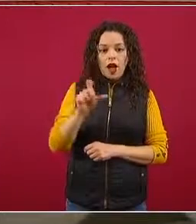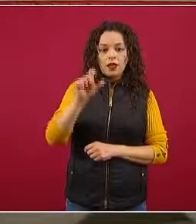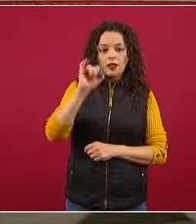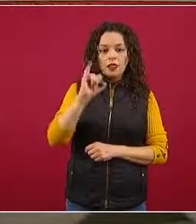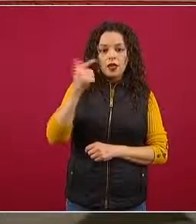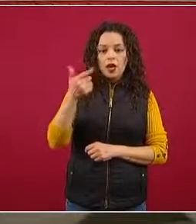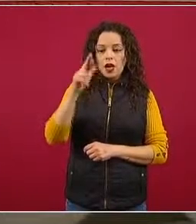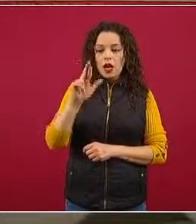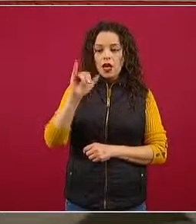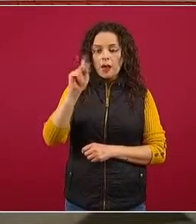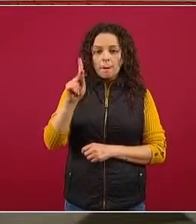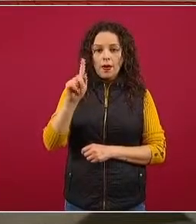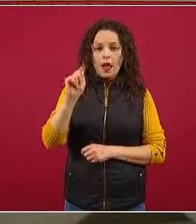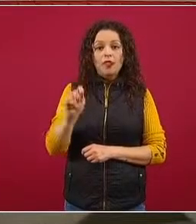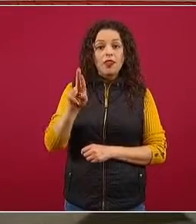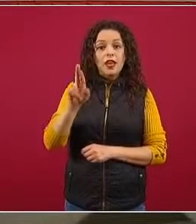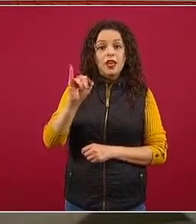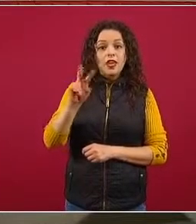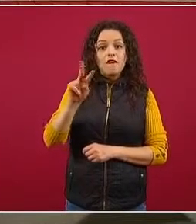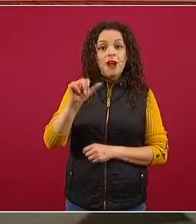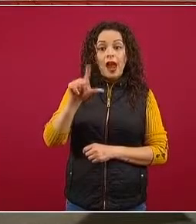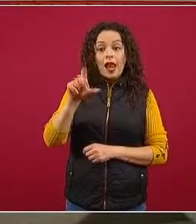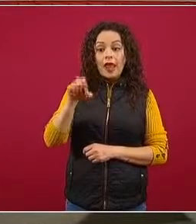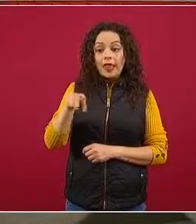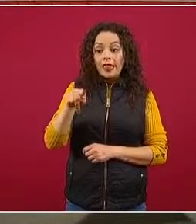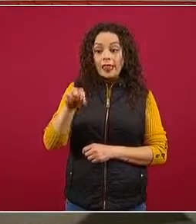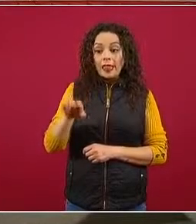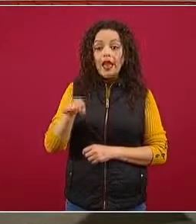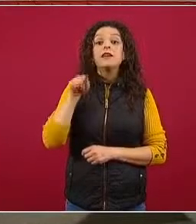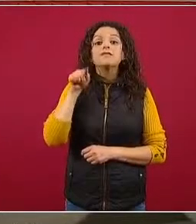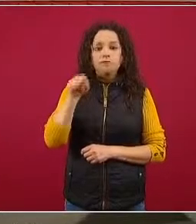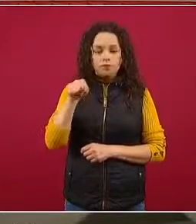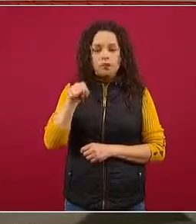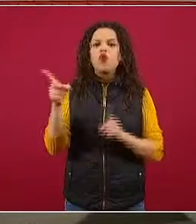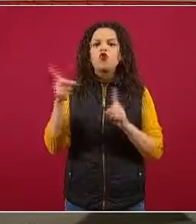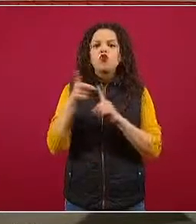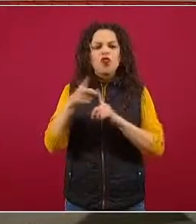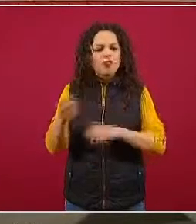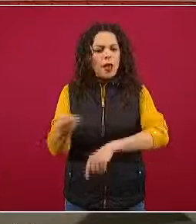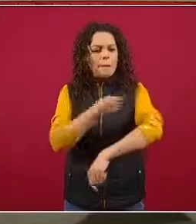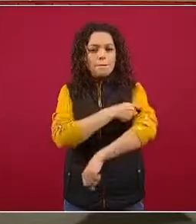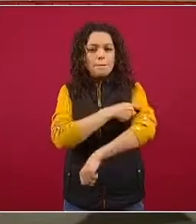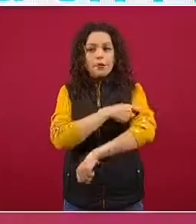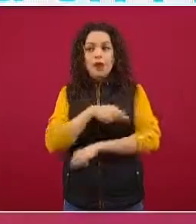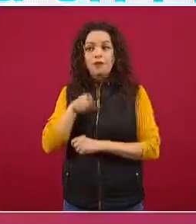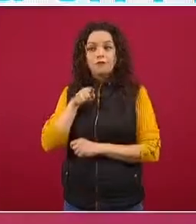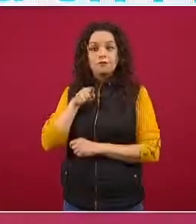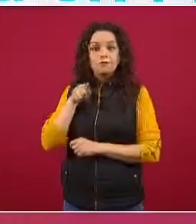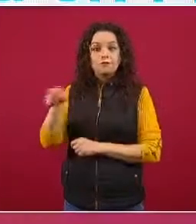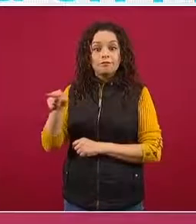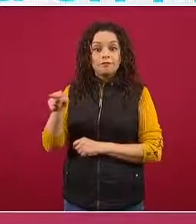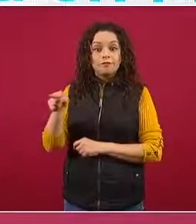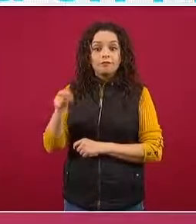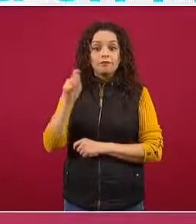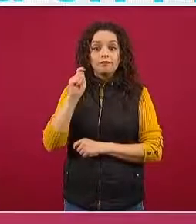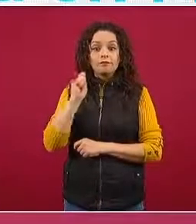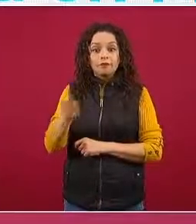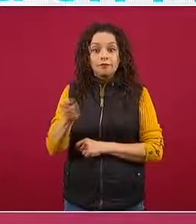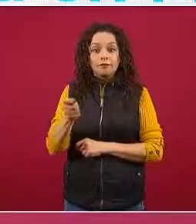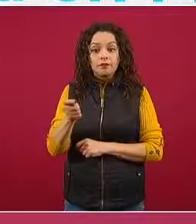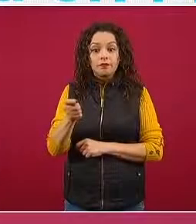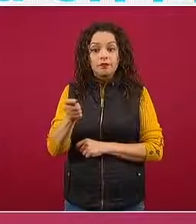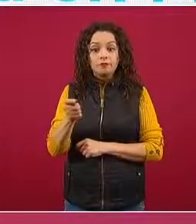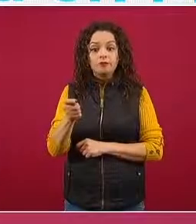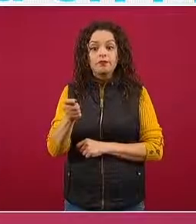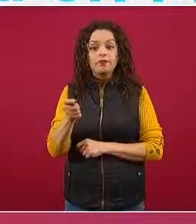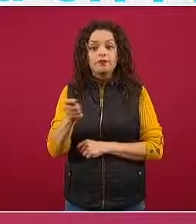trivalente, es la vacuna que se aplica en el sector salud. Solamente en el sector salud debería estarse aplicando,